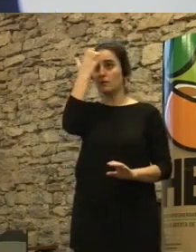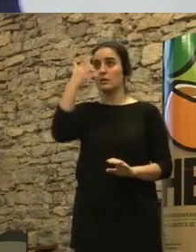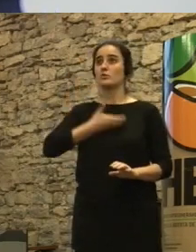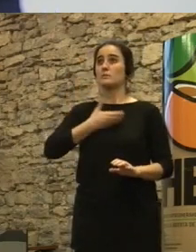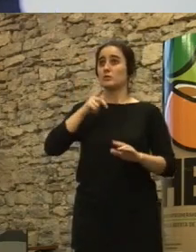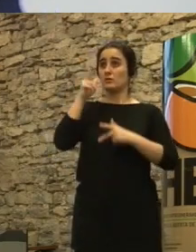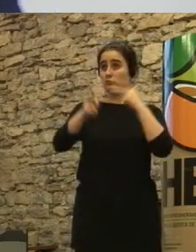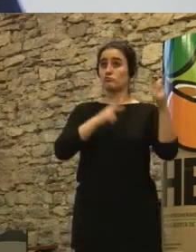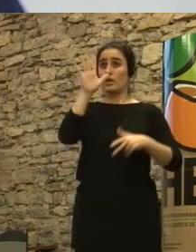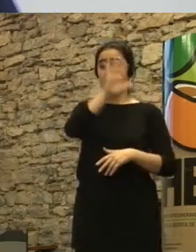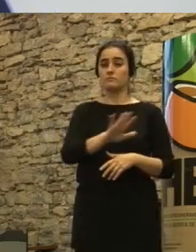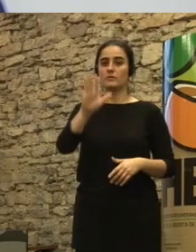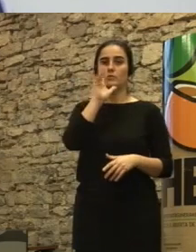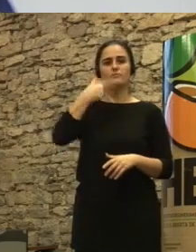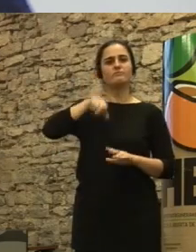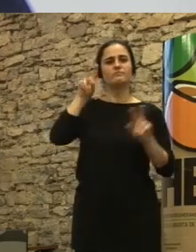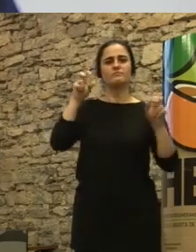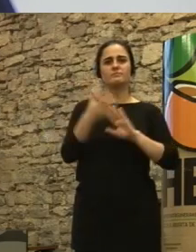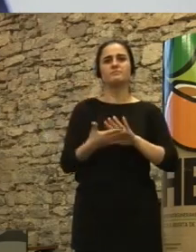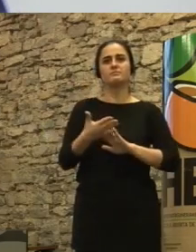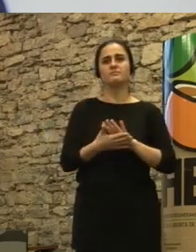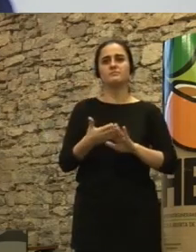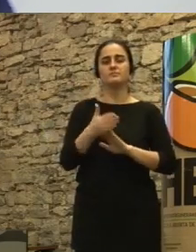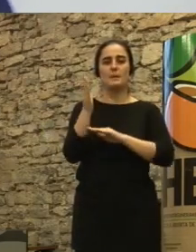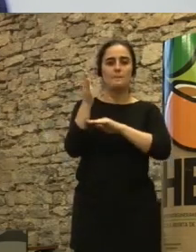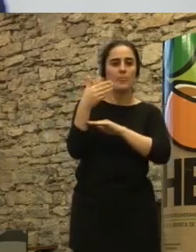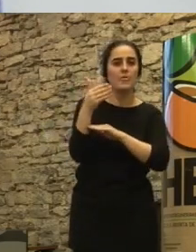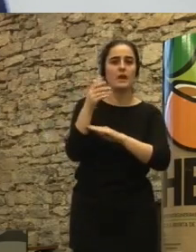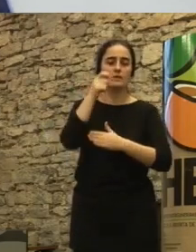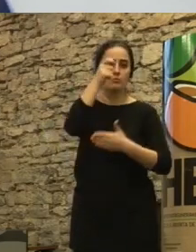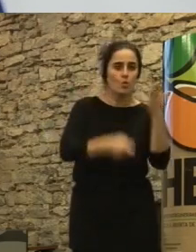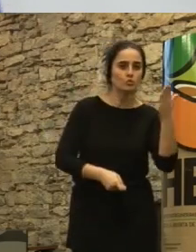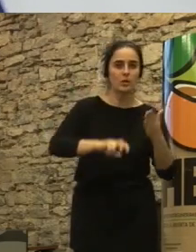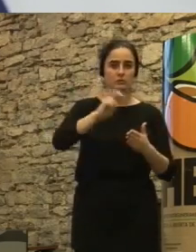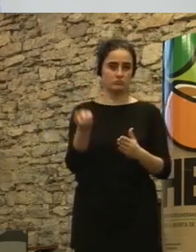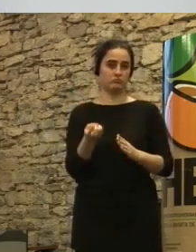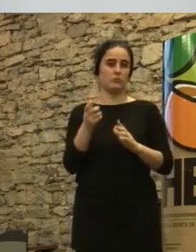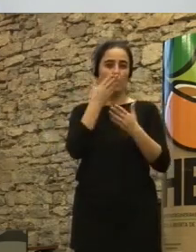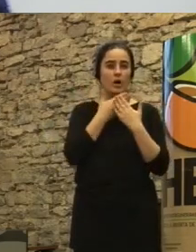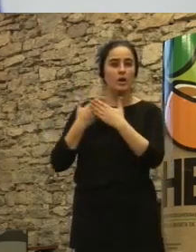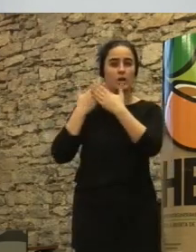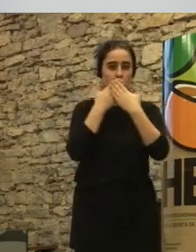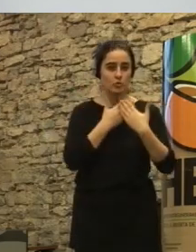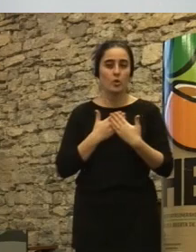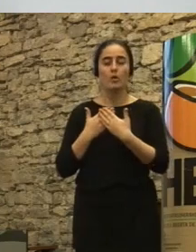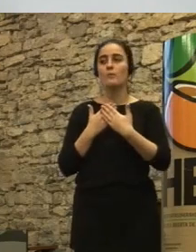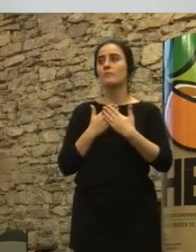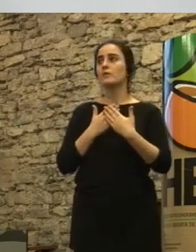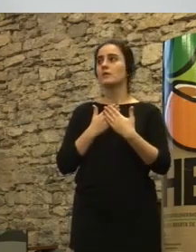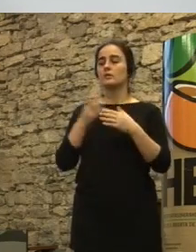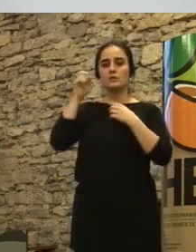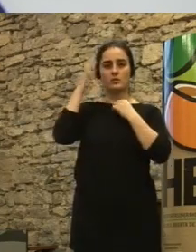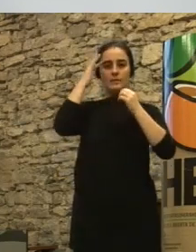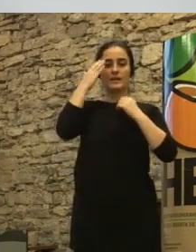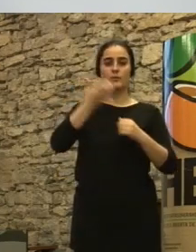creo que fue, porque hicimos un tema sobre banderas y multas. Bueno, hicimos una especie de estudio que es como que hicimos, yo qué sé,